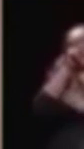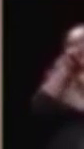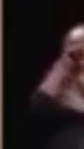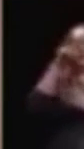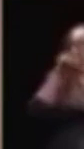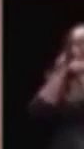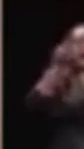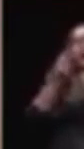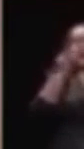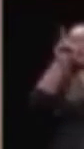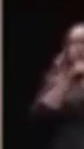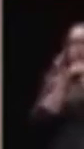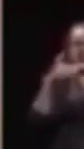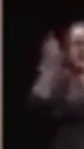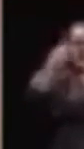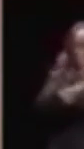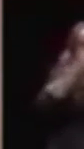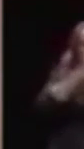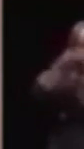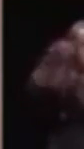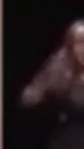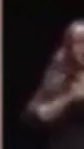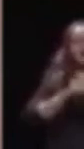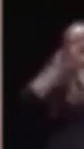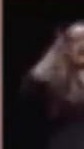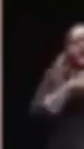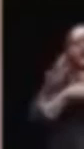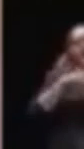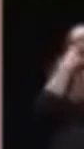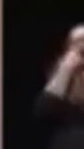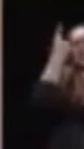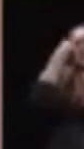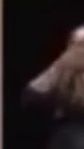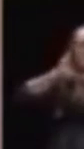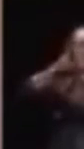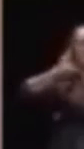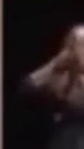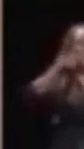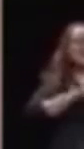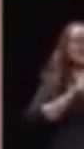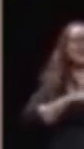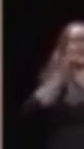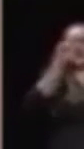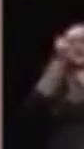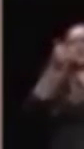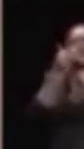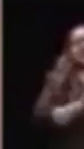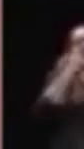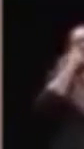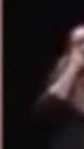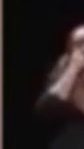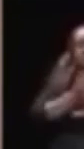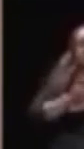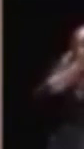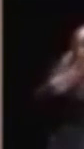mandos medios y de estructura, 5 mil policías de tránsito, 26 mil elementos de la